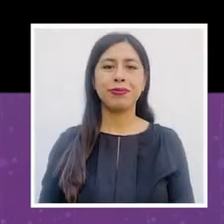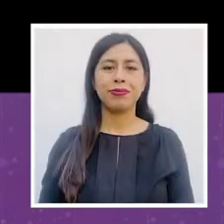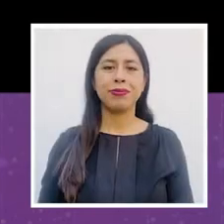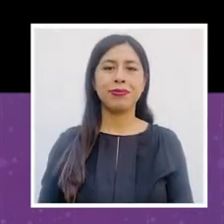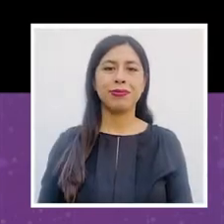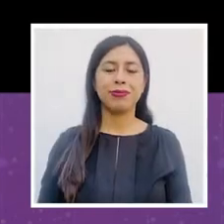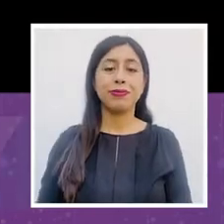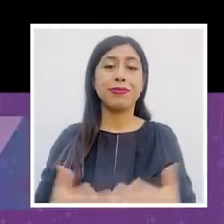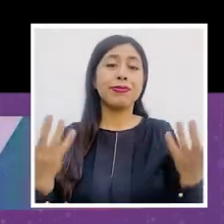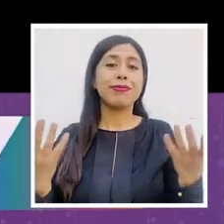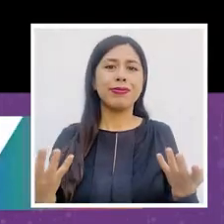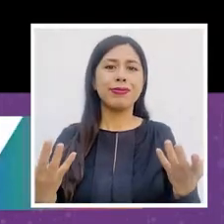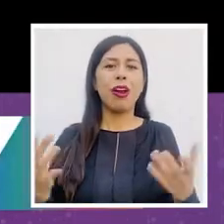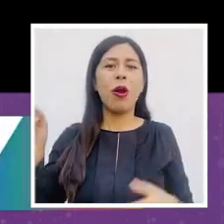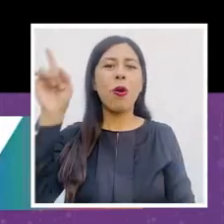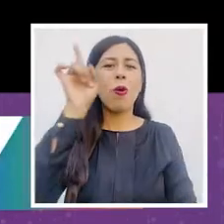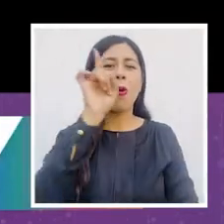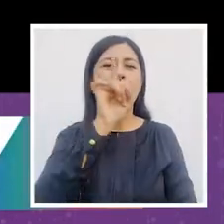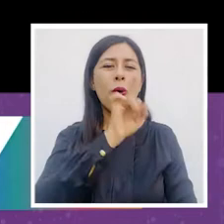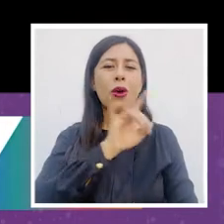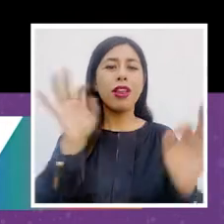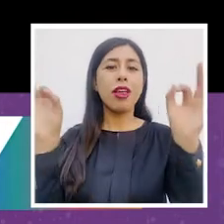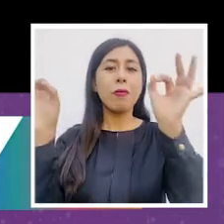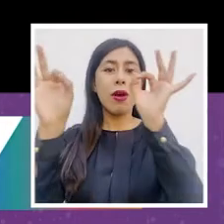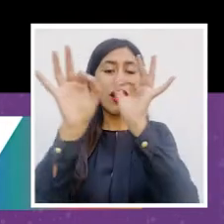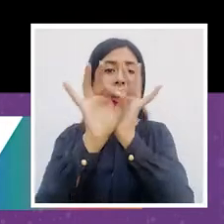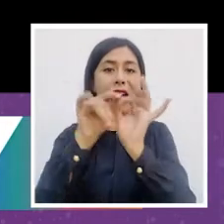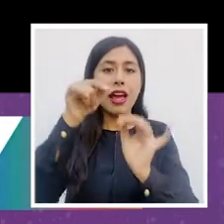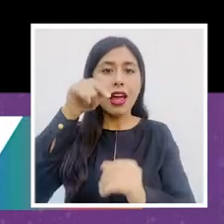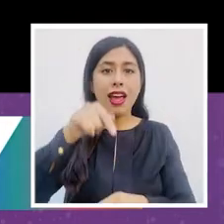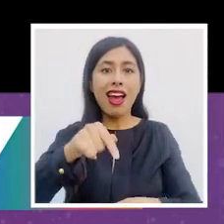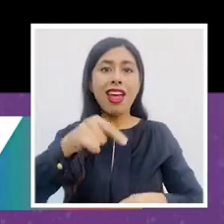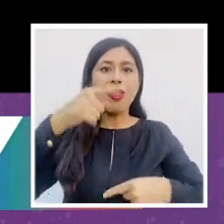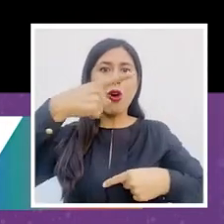Y bueno, el último eclipse de este siglo,